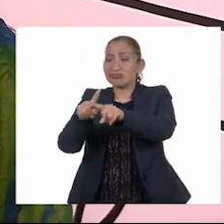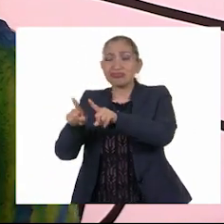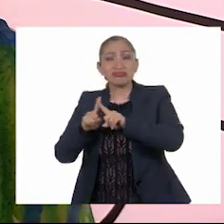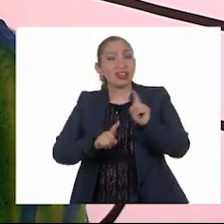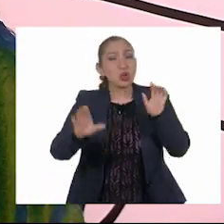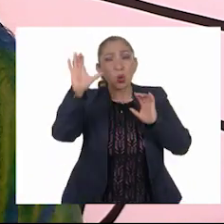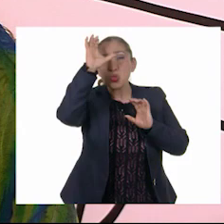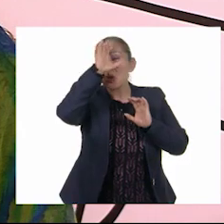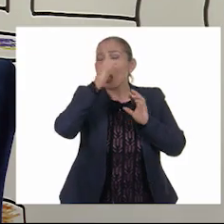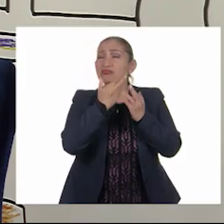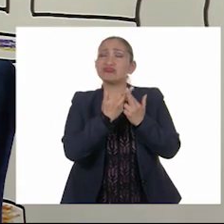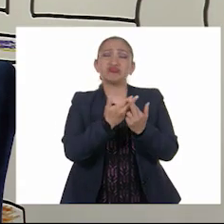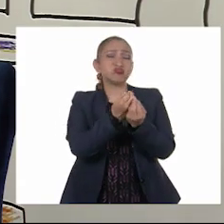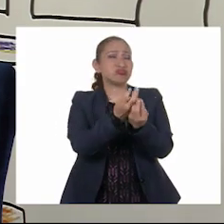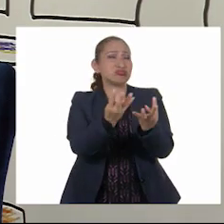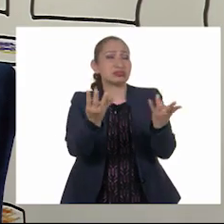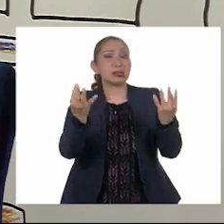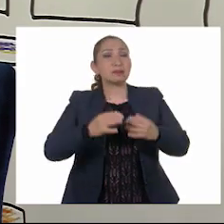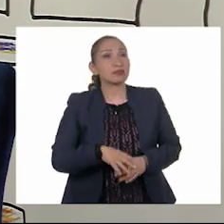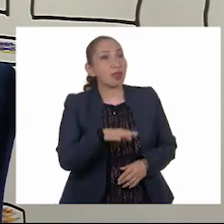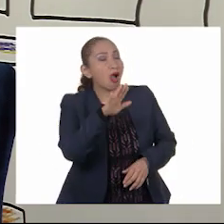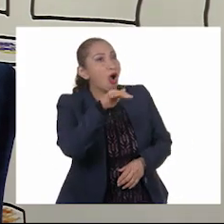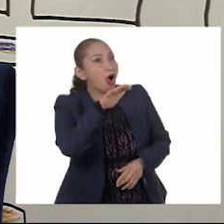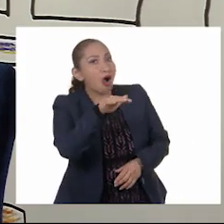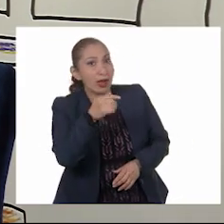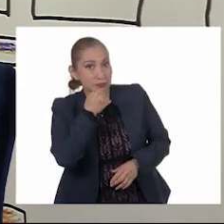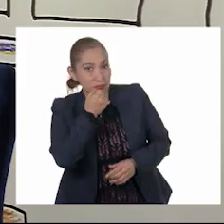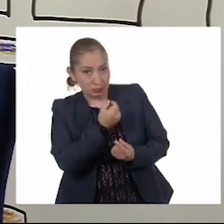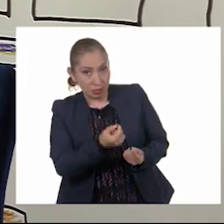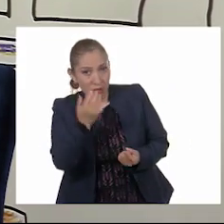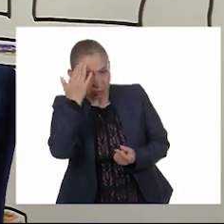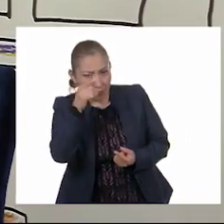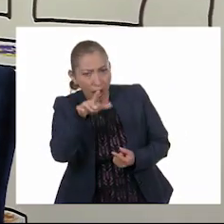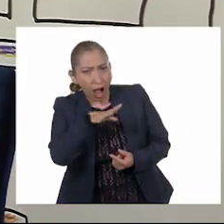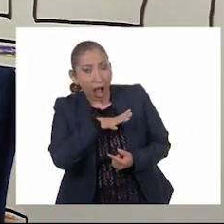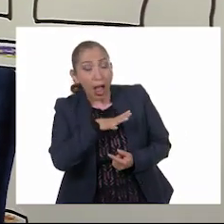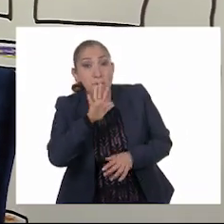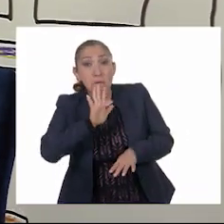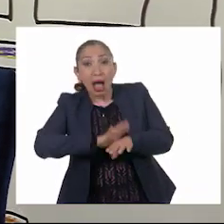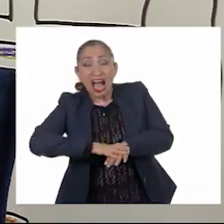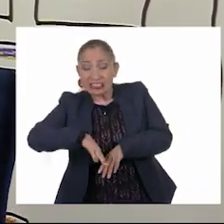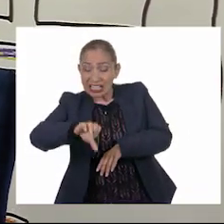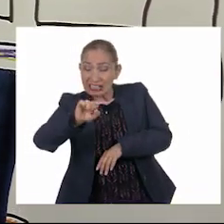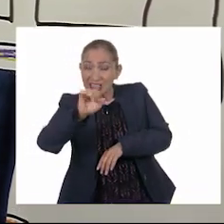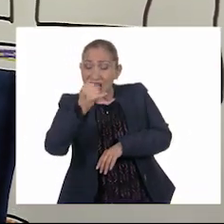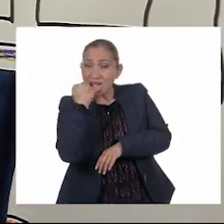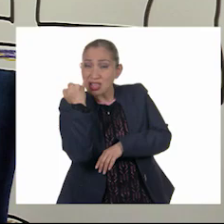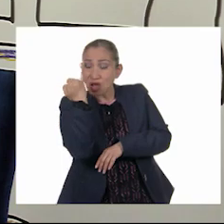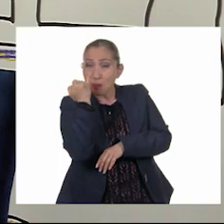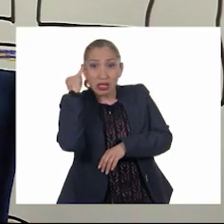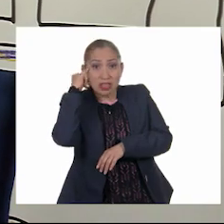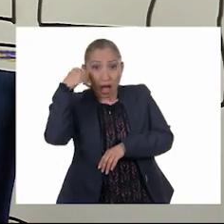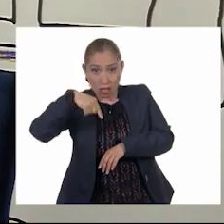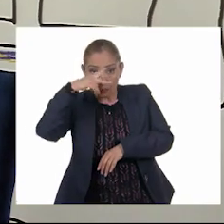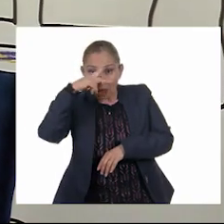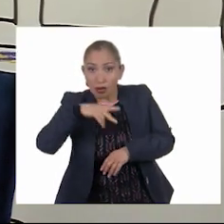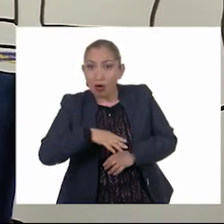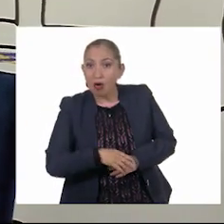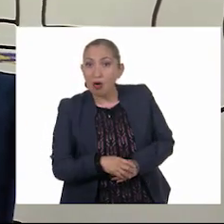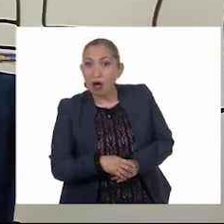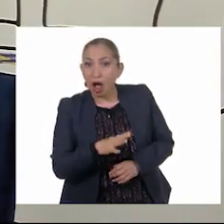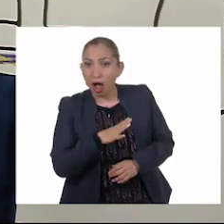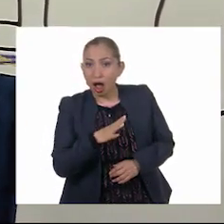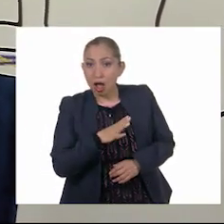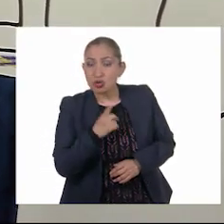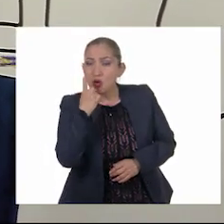una pluricultura enorme. Oigan, chavos, ¿ustedes saben que hay más de 60 lenguas indígenas en este país? Pues